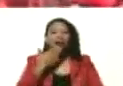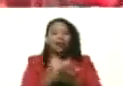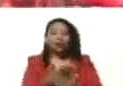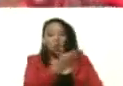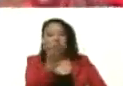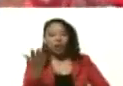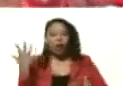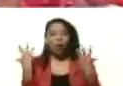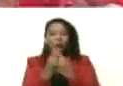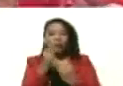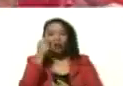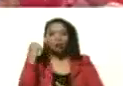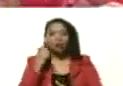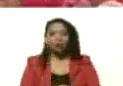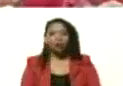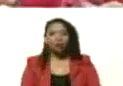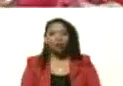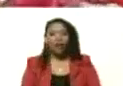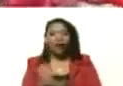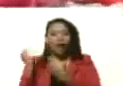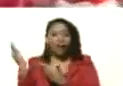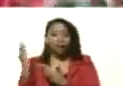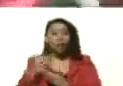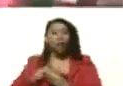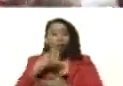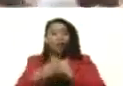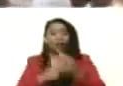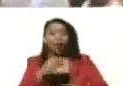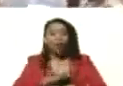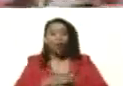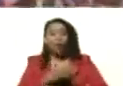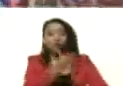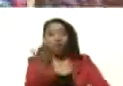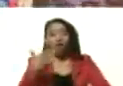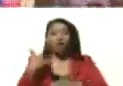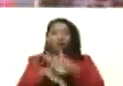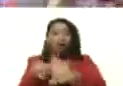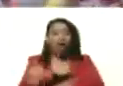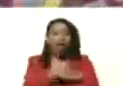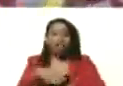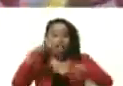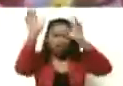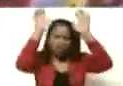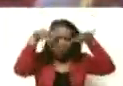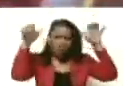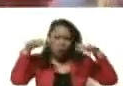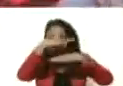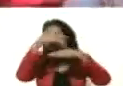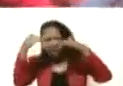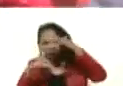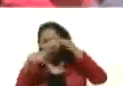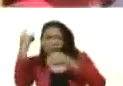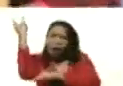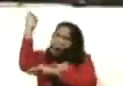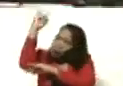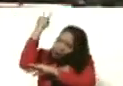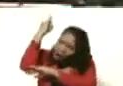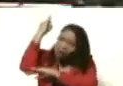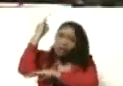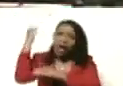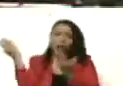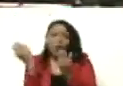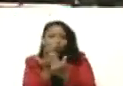compañeros y compañeras. Eso fue posible porque ustedes salieron a la calle con lluvia, debajo de una mata, al lado de una